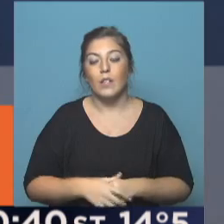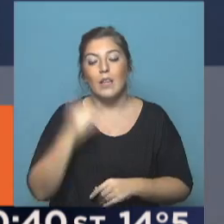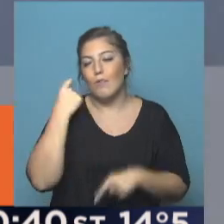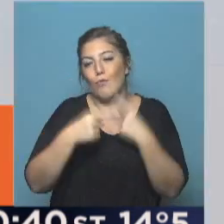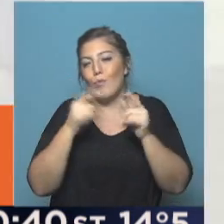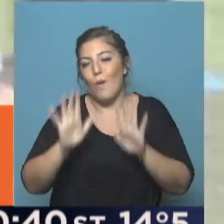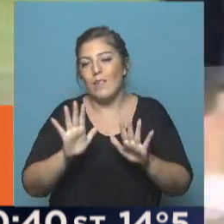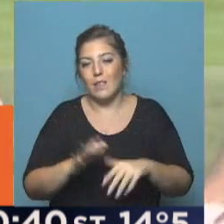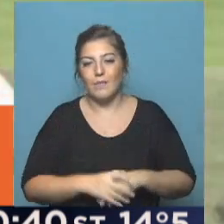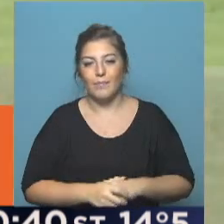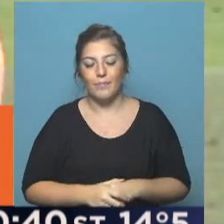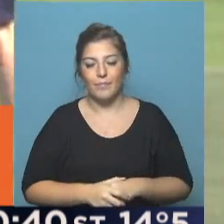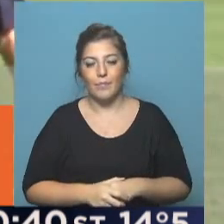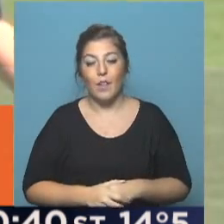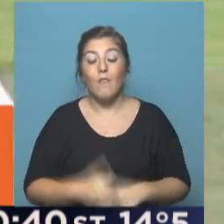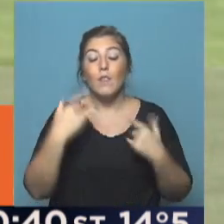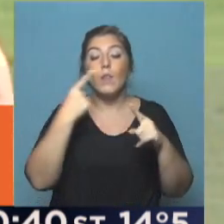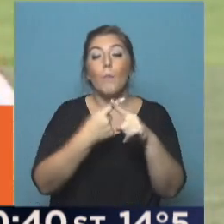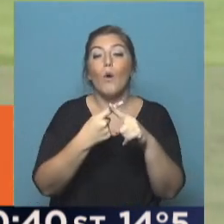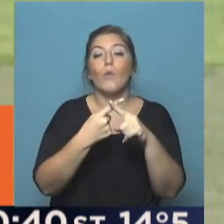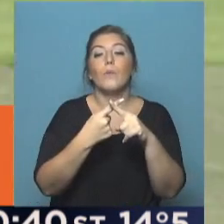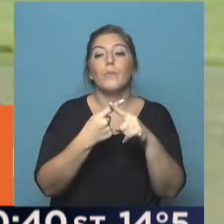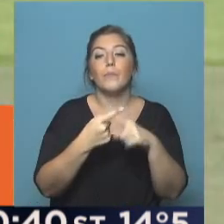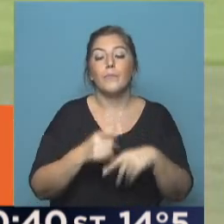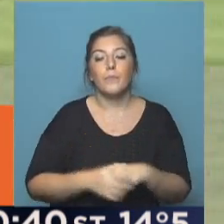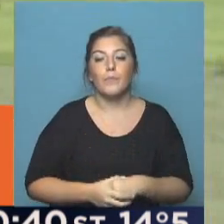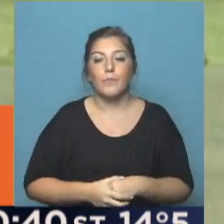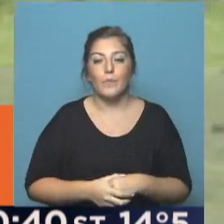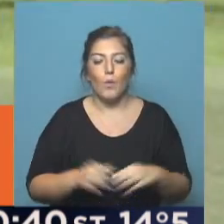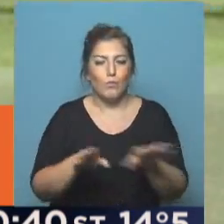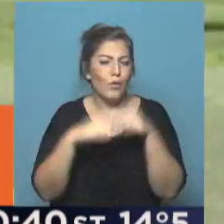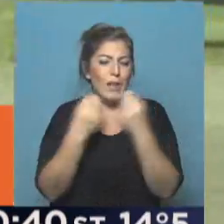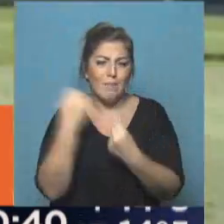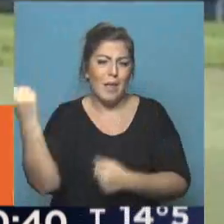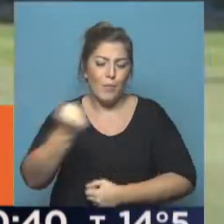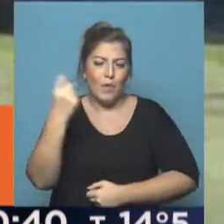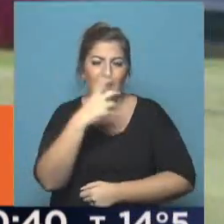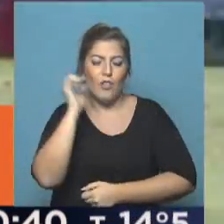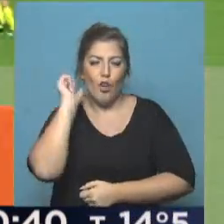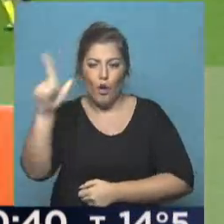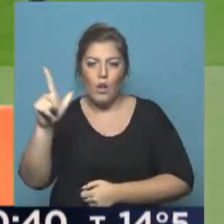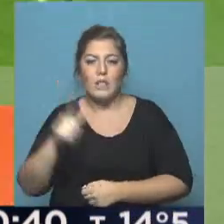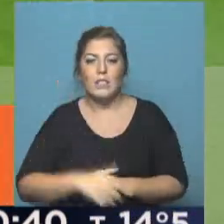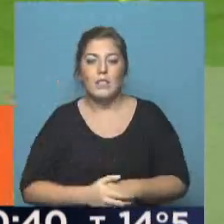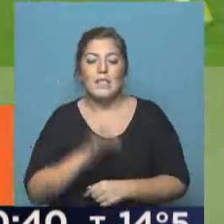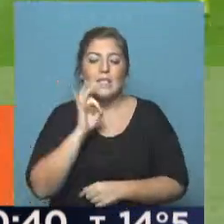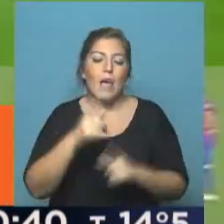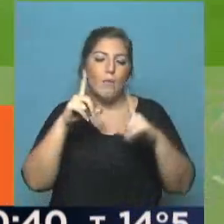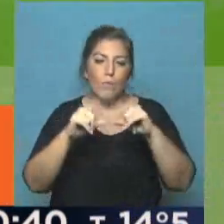así, batiendo récord. Felicitarte por haber alcanzado una suma tan importante, 500 goles. Sé que es una